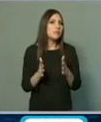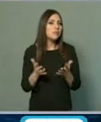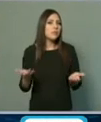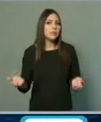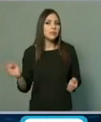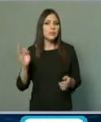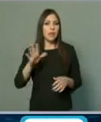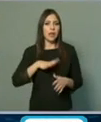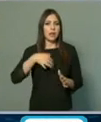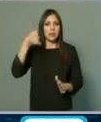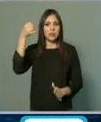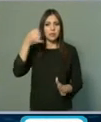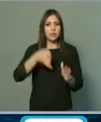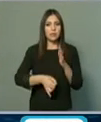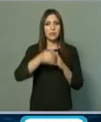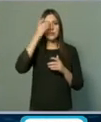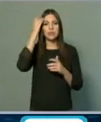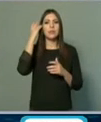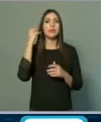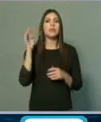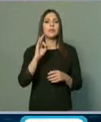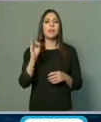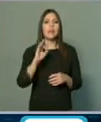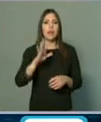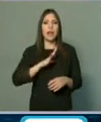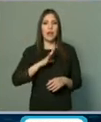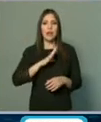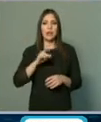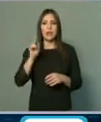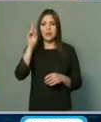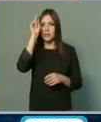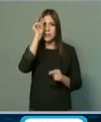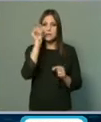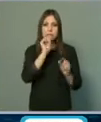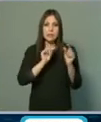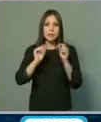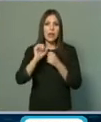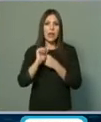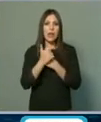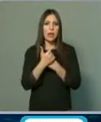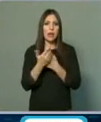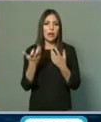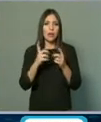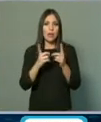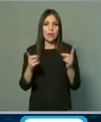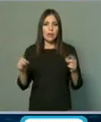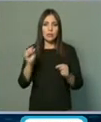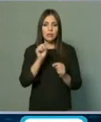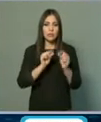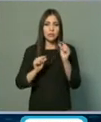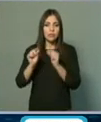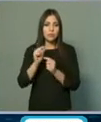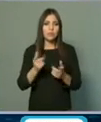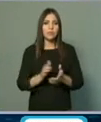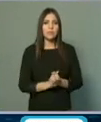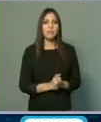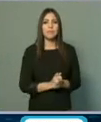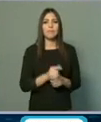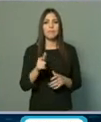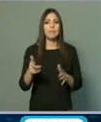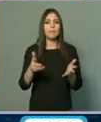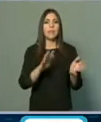si tiene profundidad, y como dice Andrés, si hay algún tipo de bacterias o algo que ya se desarrolla ahí. La información que nos llega es que esto está